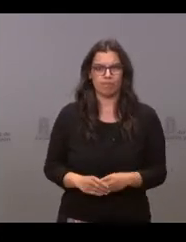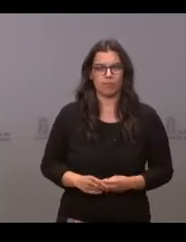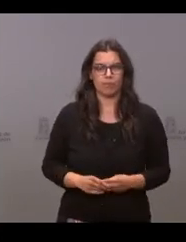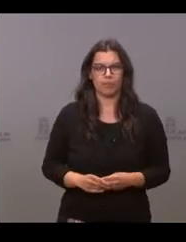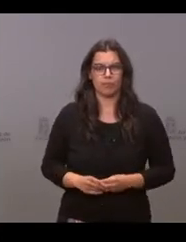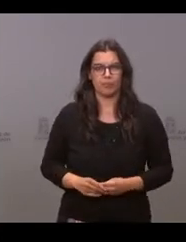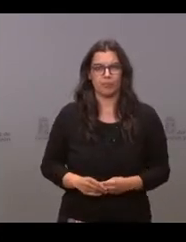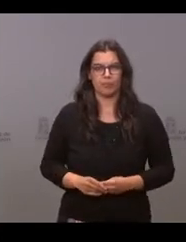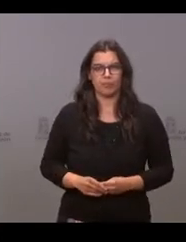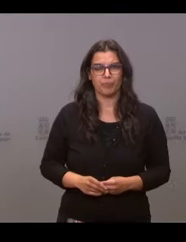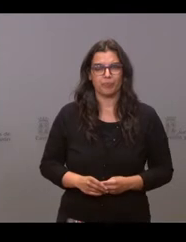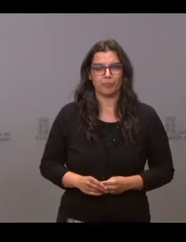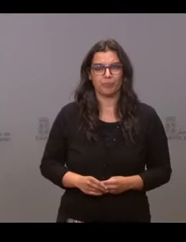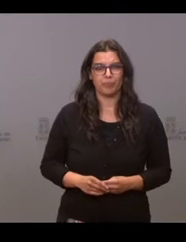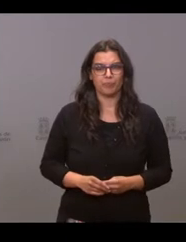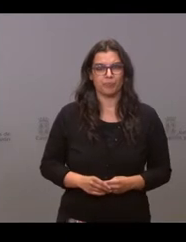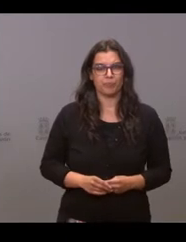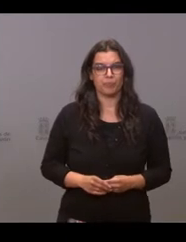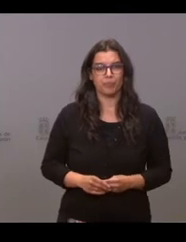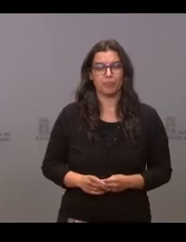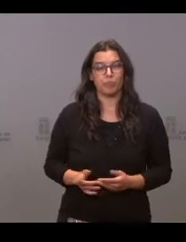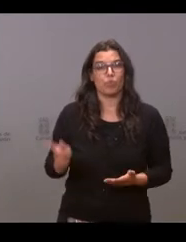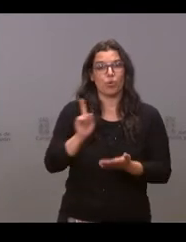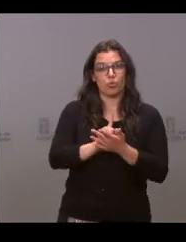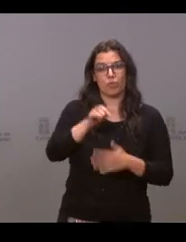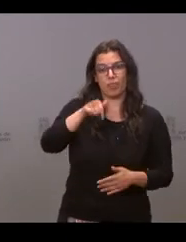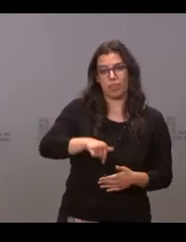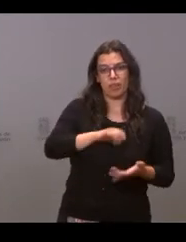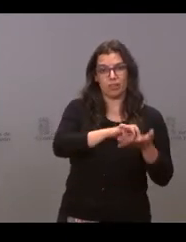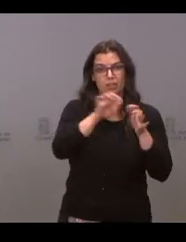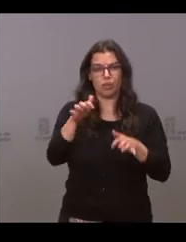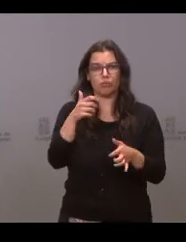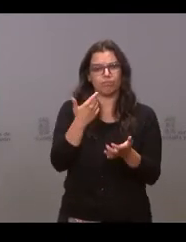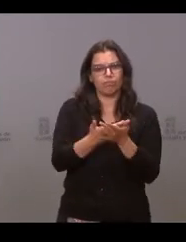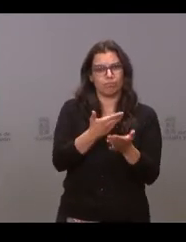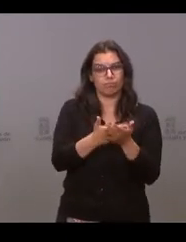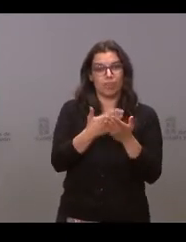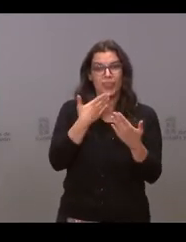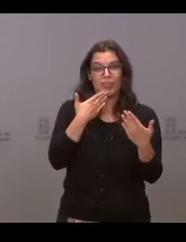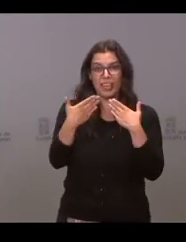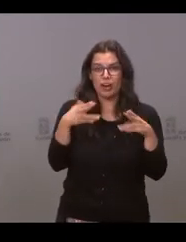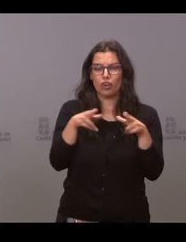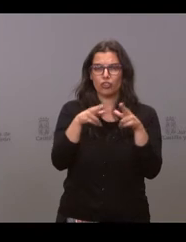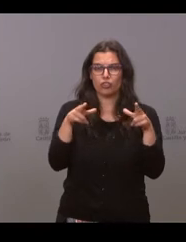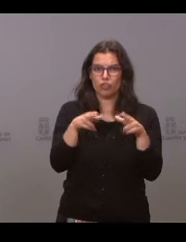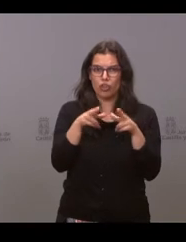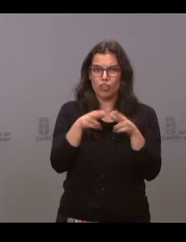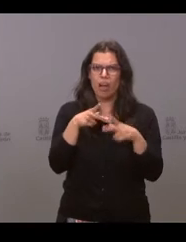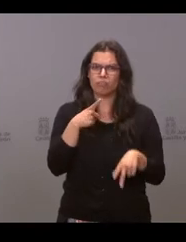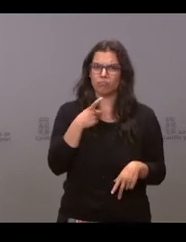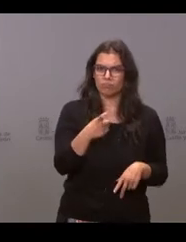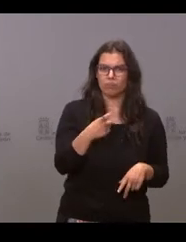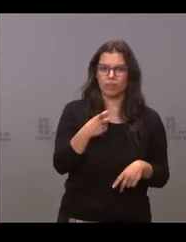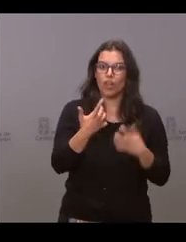se ha demostrado una vez más en castilla y león' que el diálogo social se necesita y funciona